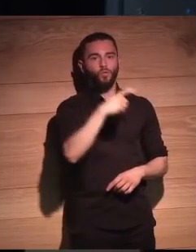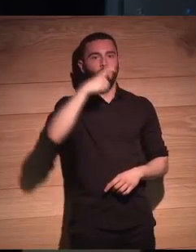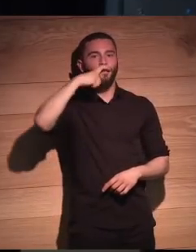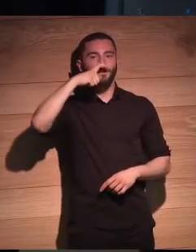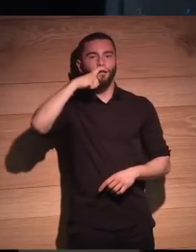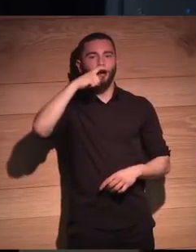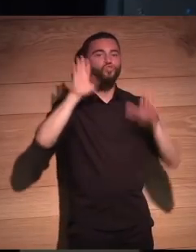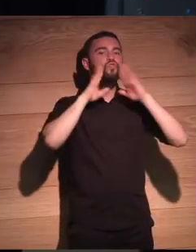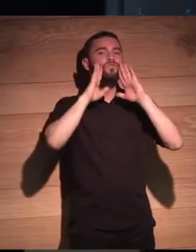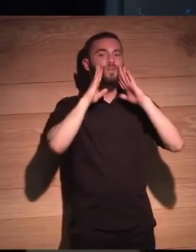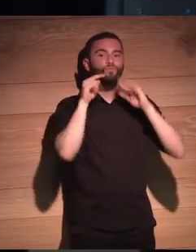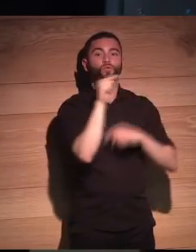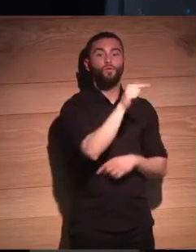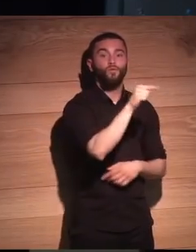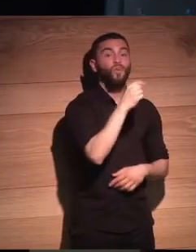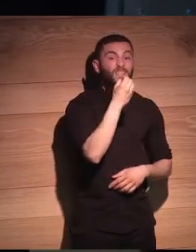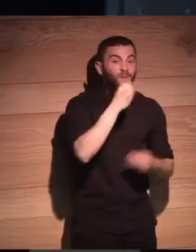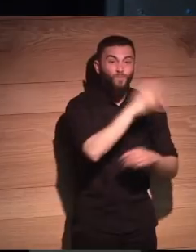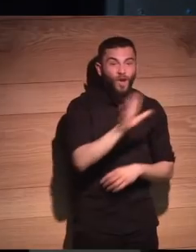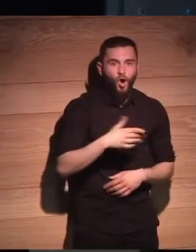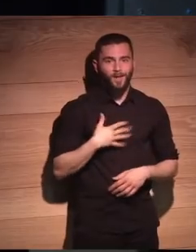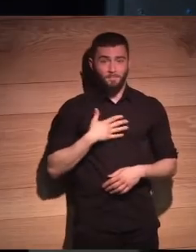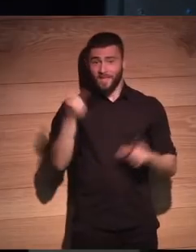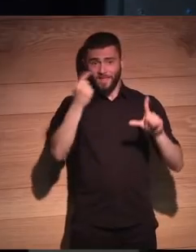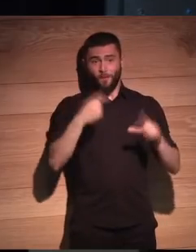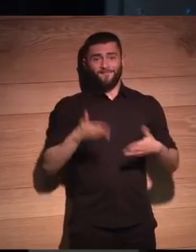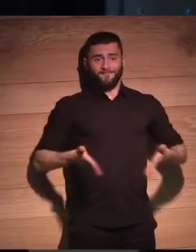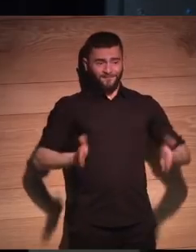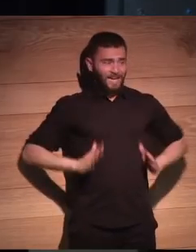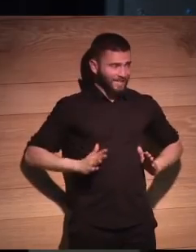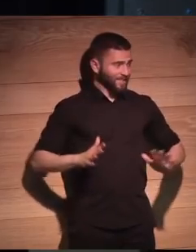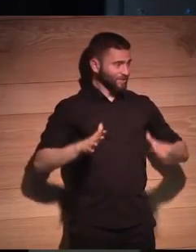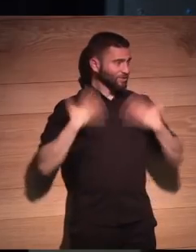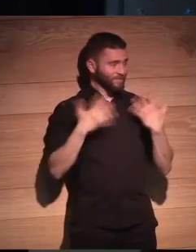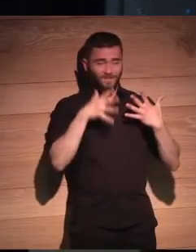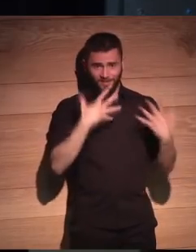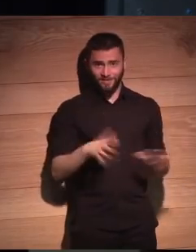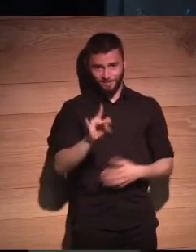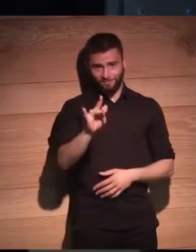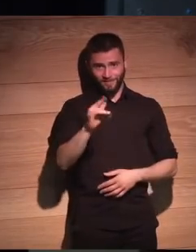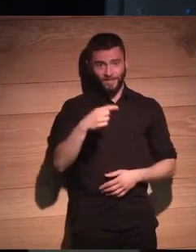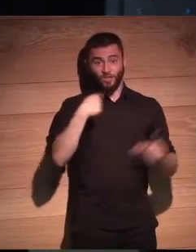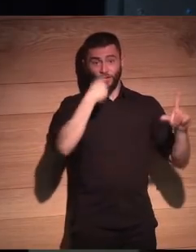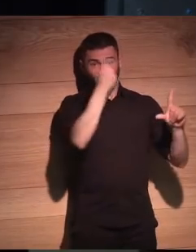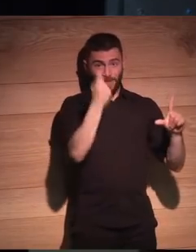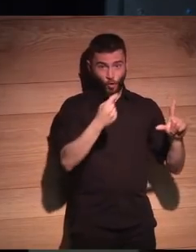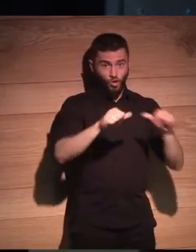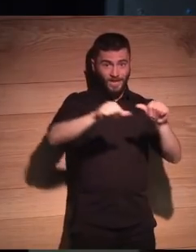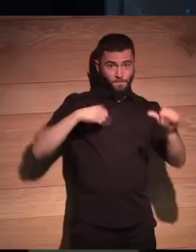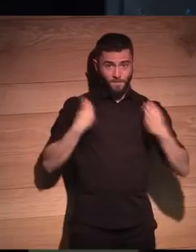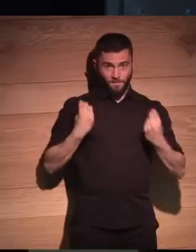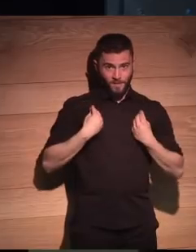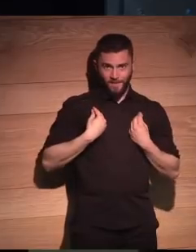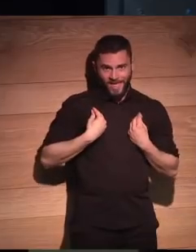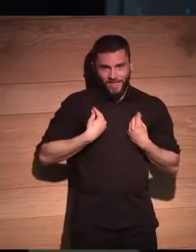Facebook. Ay, pues sí, fíjate. Te encanta ese dibujo. Pues me acaba de sorprender, sí. Es uno de los mejores dibujos que he hecho en mi vida. Estoy